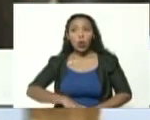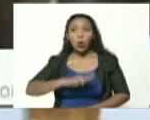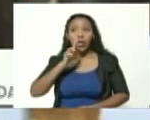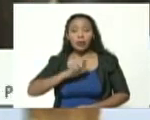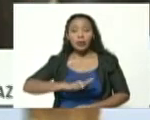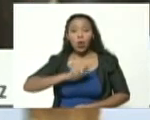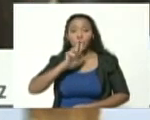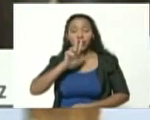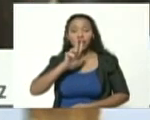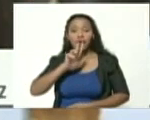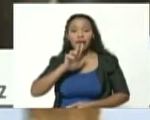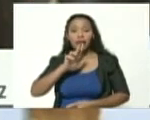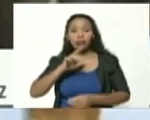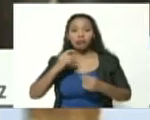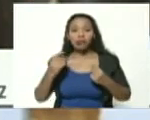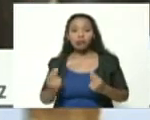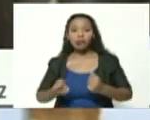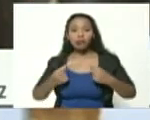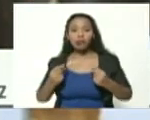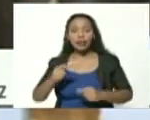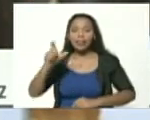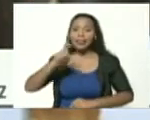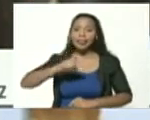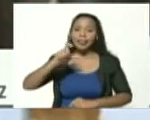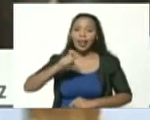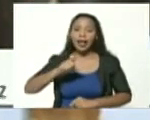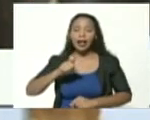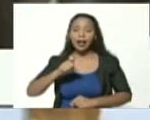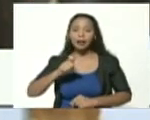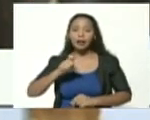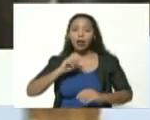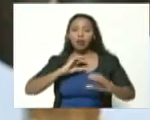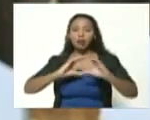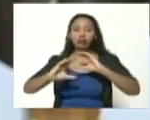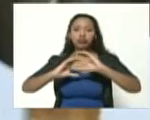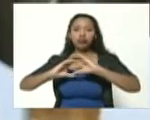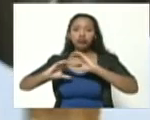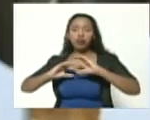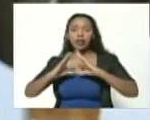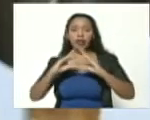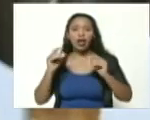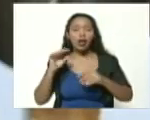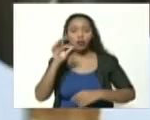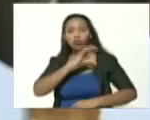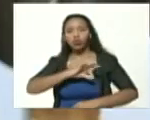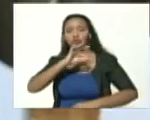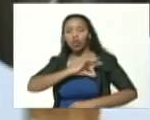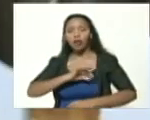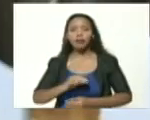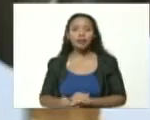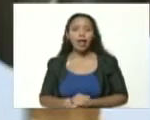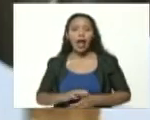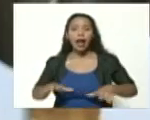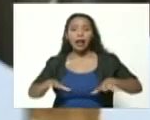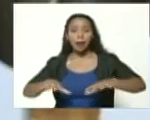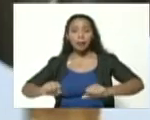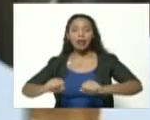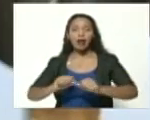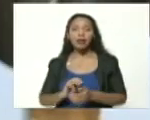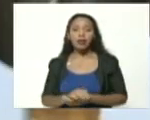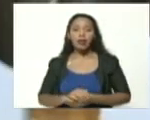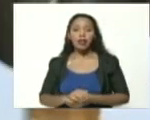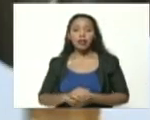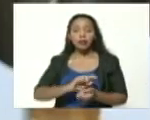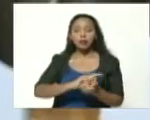calamidad reavivó la necesaria dialéctica entre los paradigmas socioeconómicos, el capitalismo